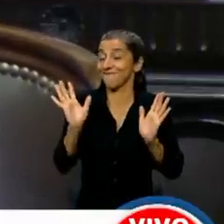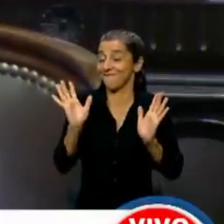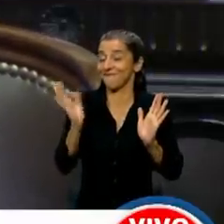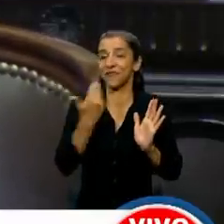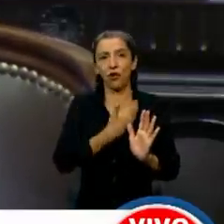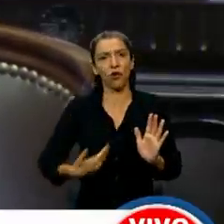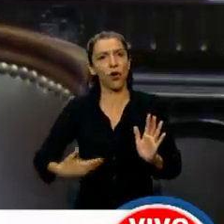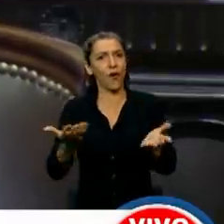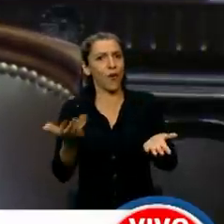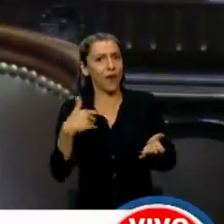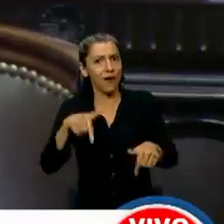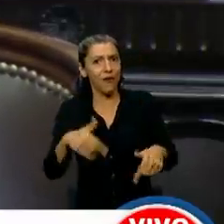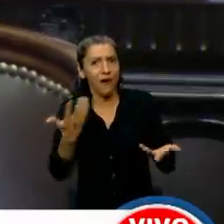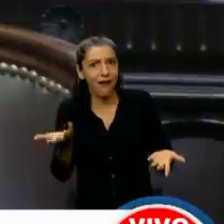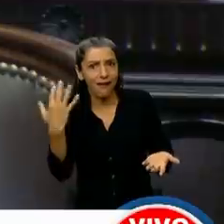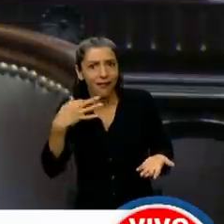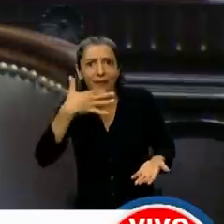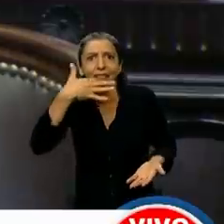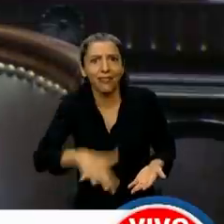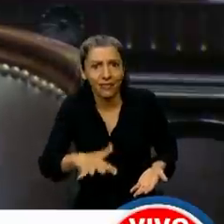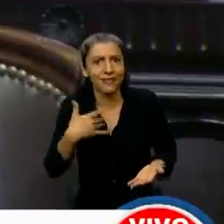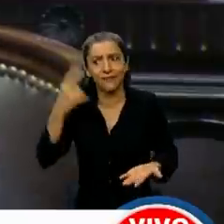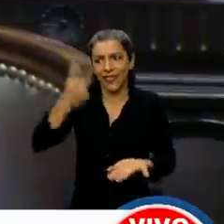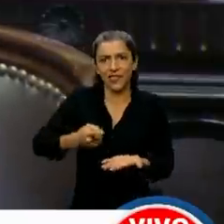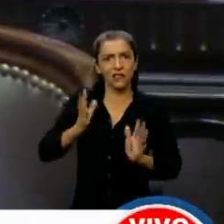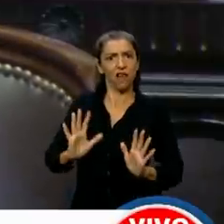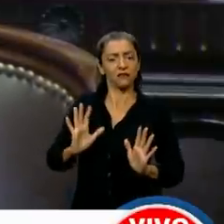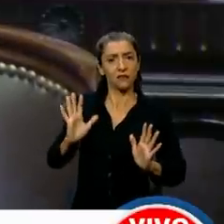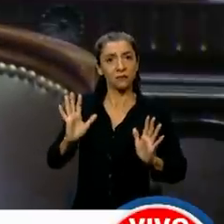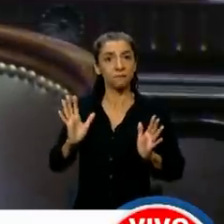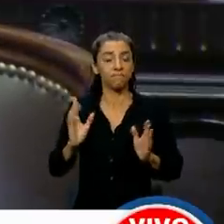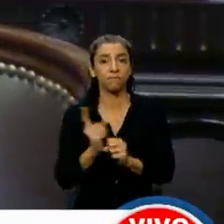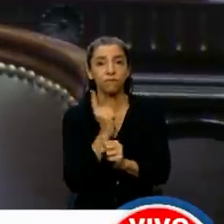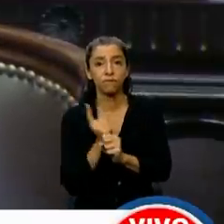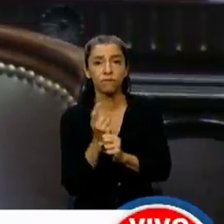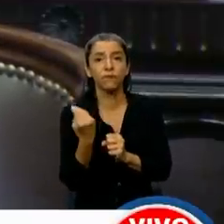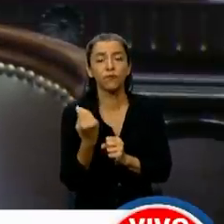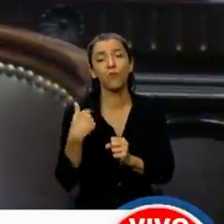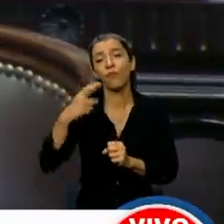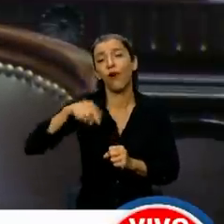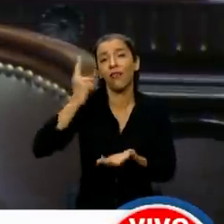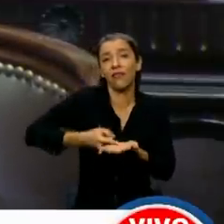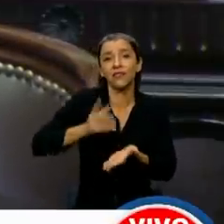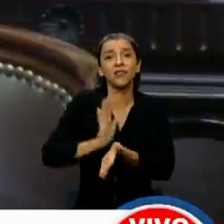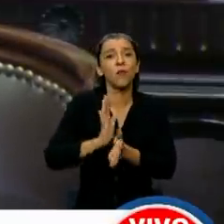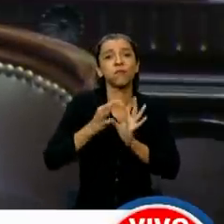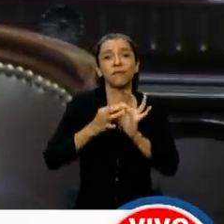que no puede tomar decisiones de manera unilateral sobre todo cuando se trata el futuro de nuestro país